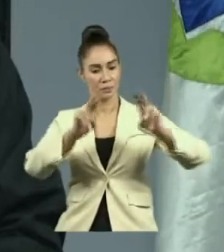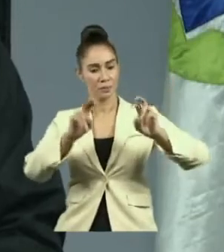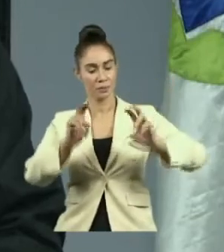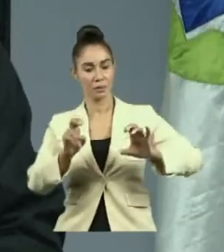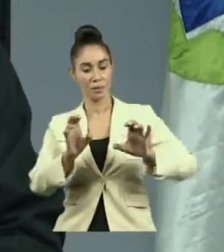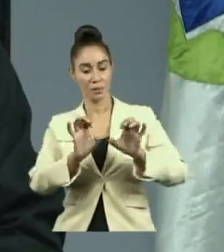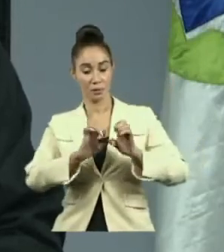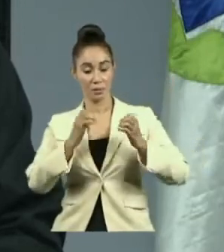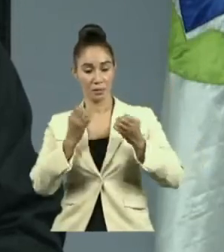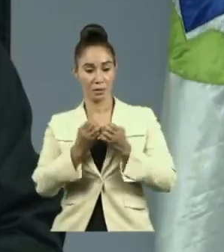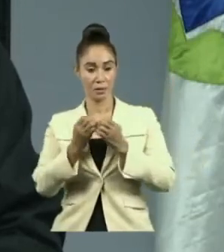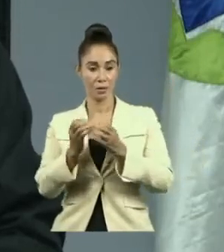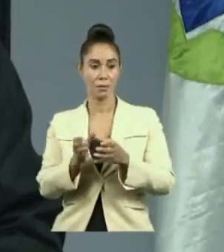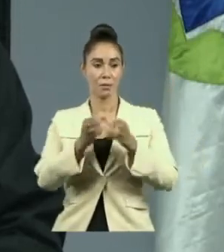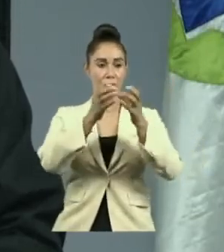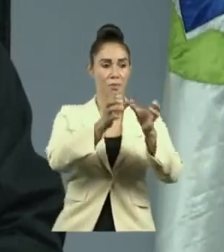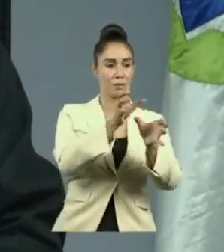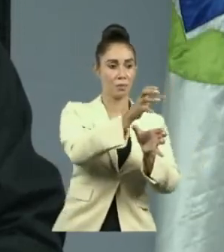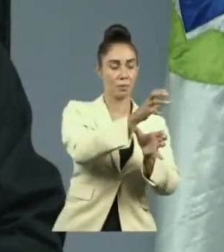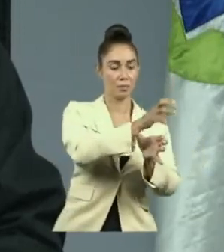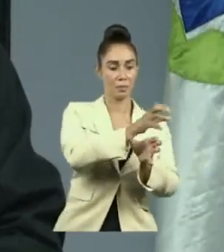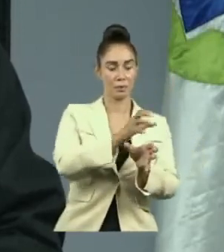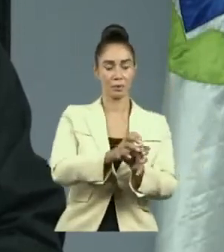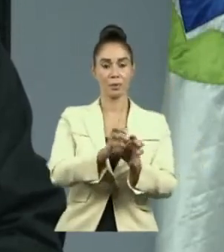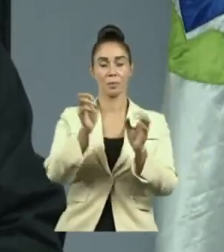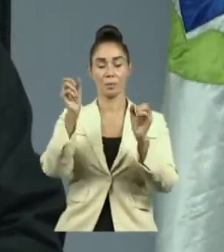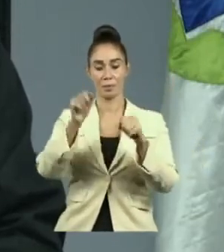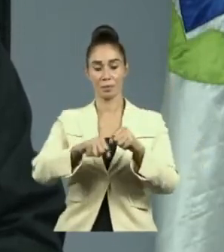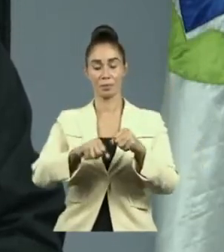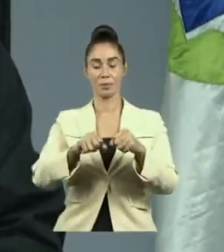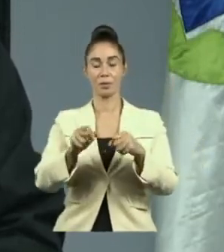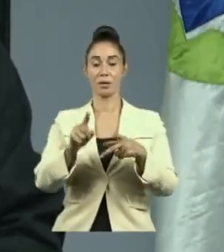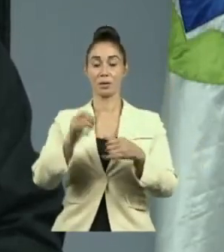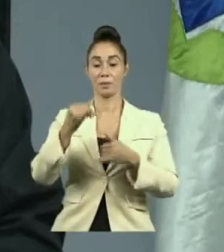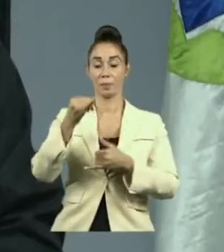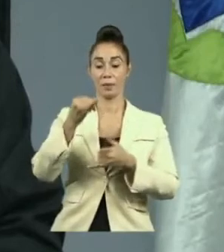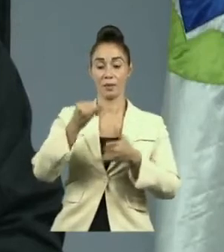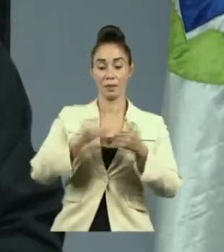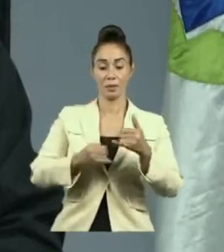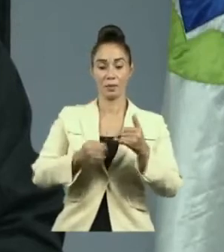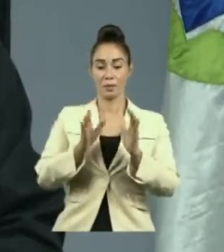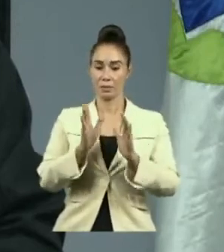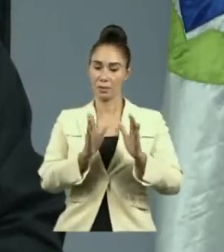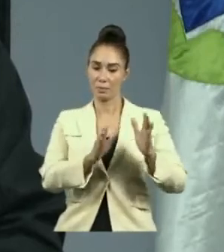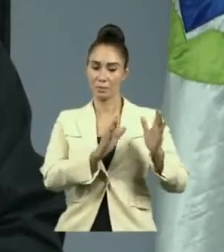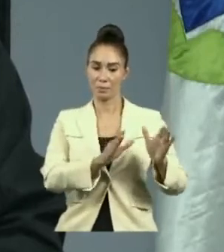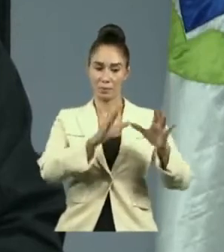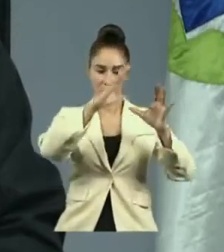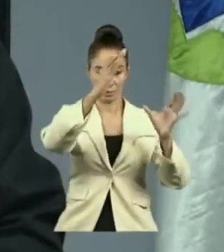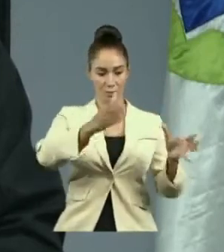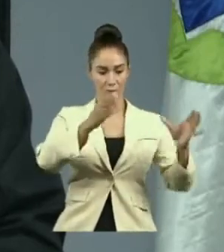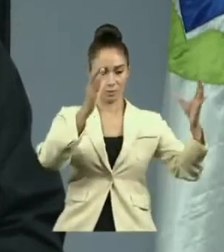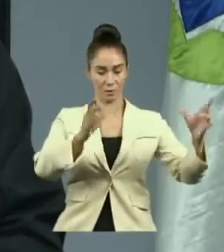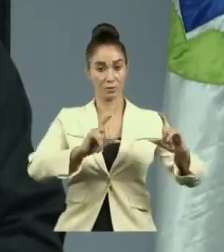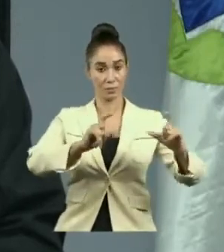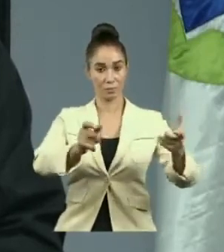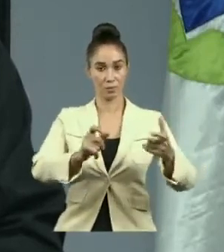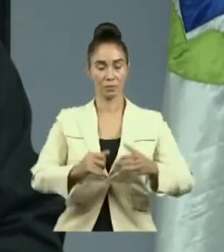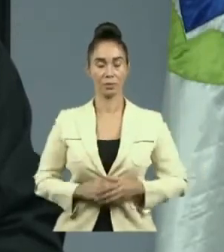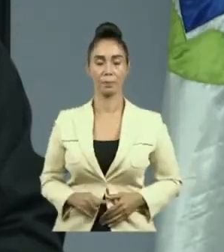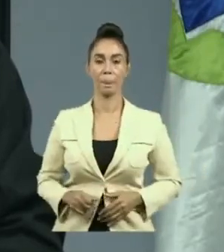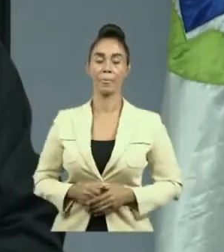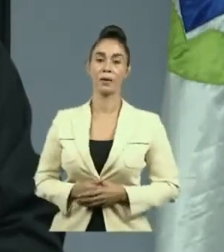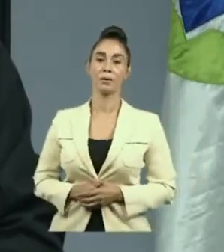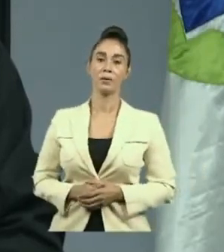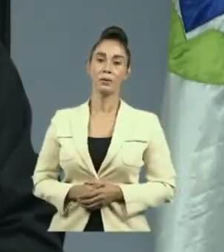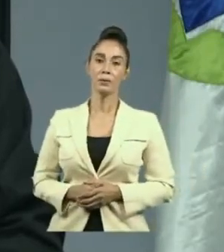que se deben llevar allí con fines de que concluya la preparación de esa donación pero